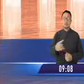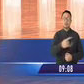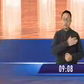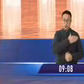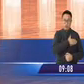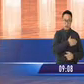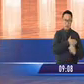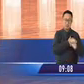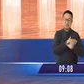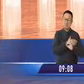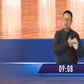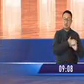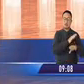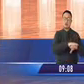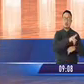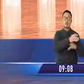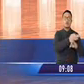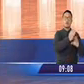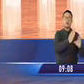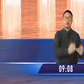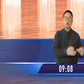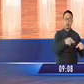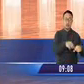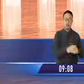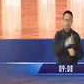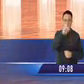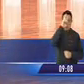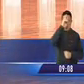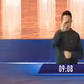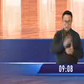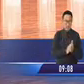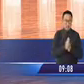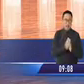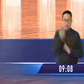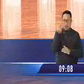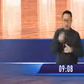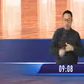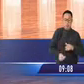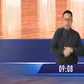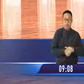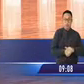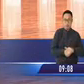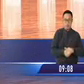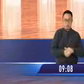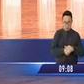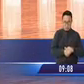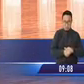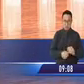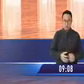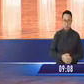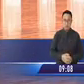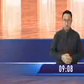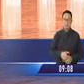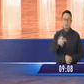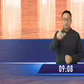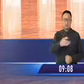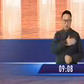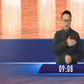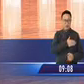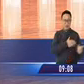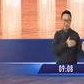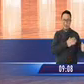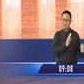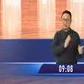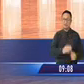a través de funcionarios que han manchado y no con otra cosa que no sea